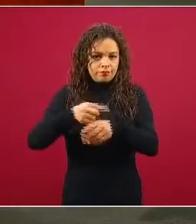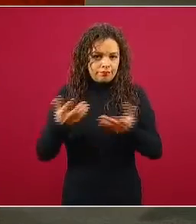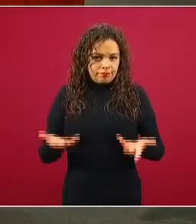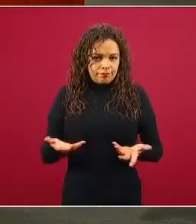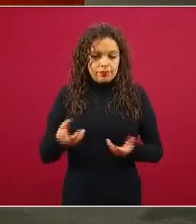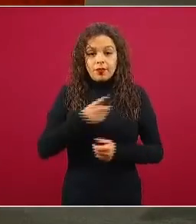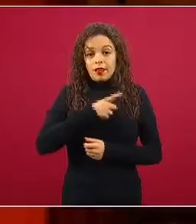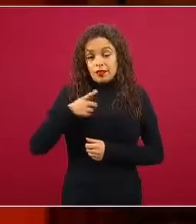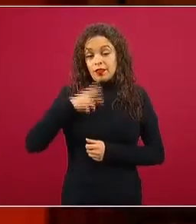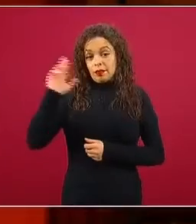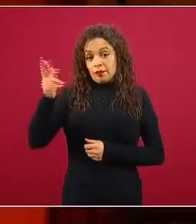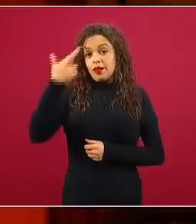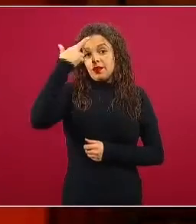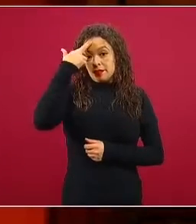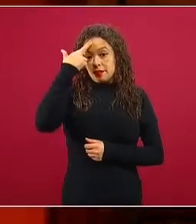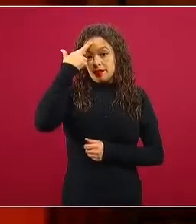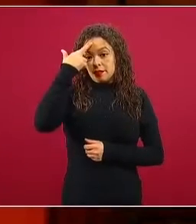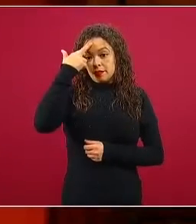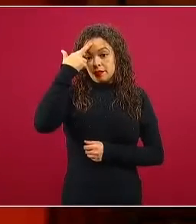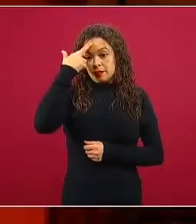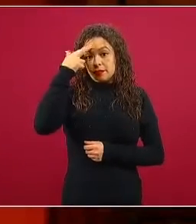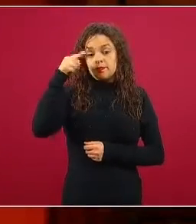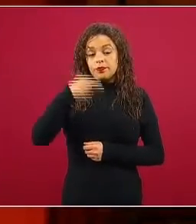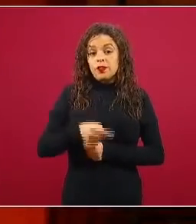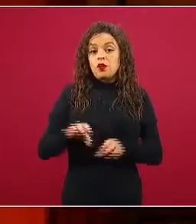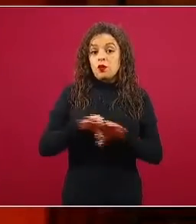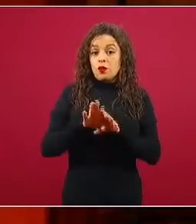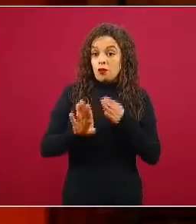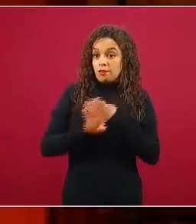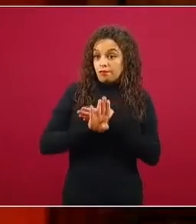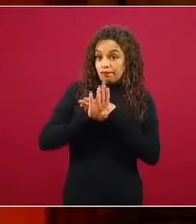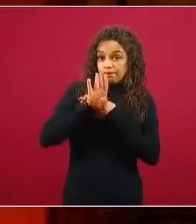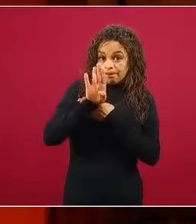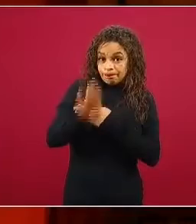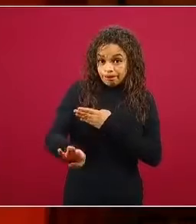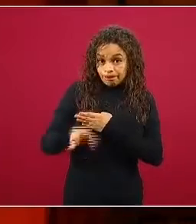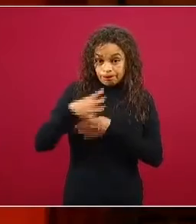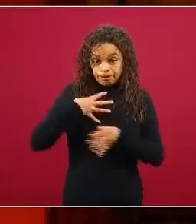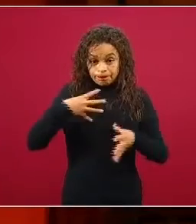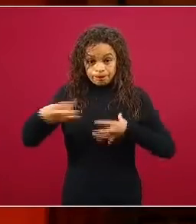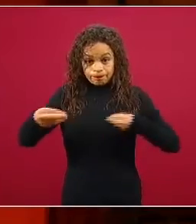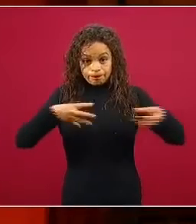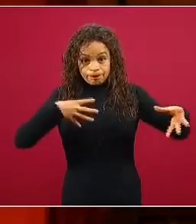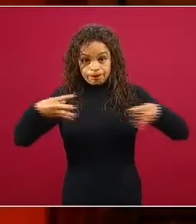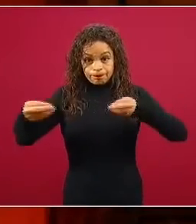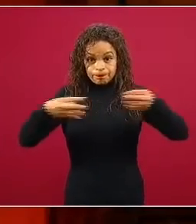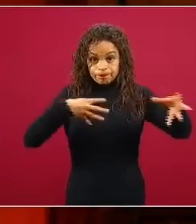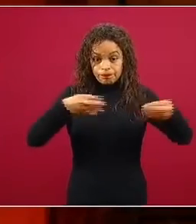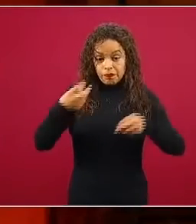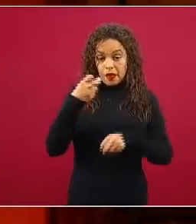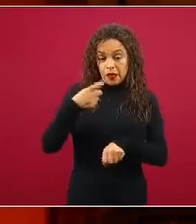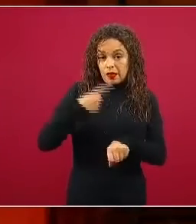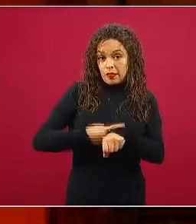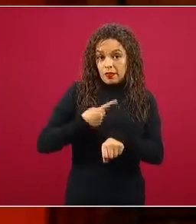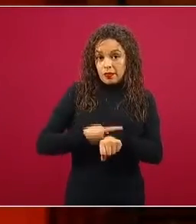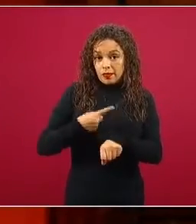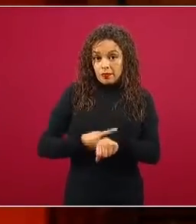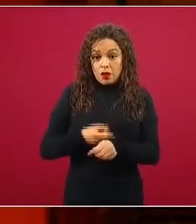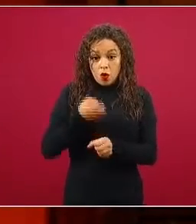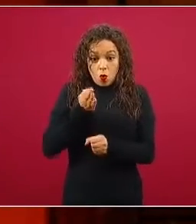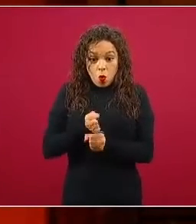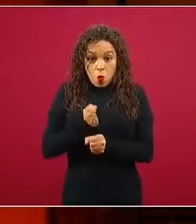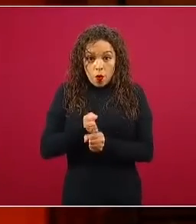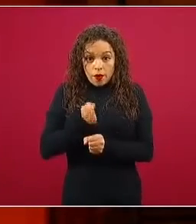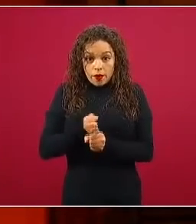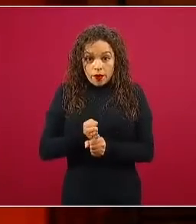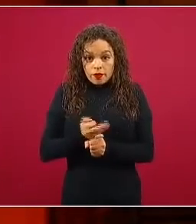el mensaje que va encaminado precisamente a prevenir contagios, a prevenir dispersión de la enfermedad en este momento y para el